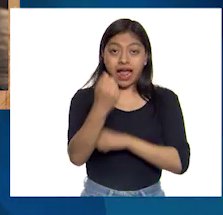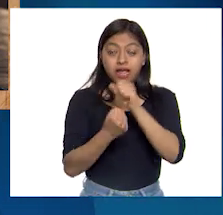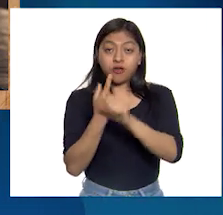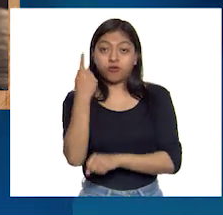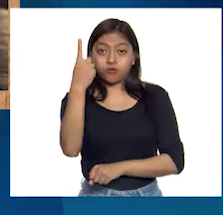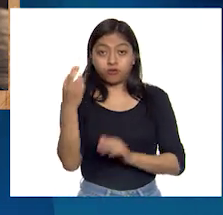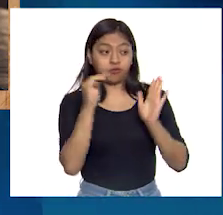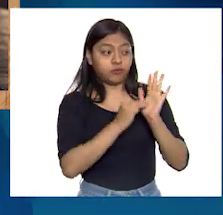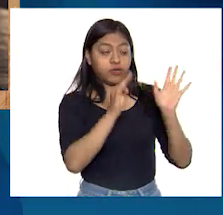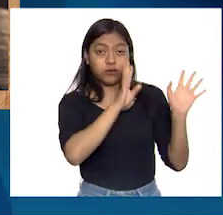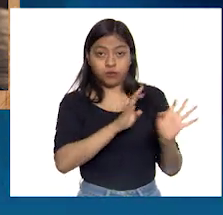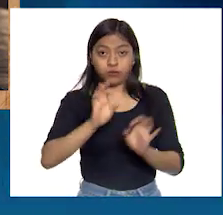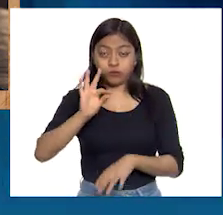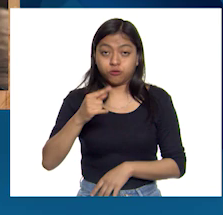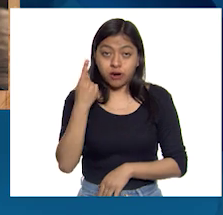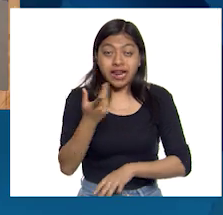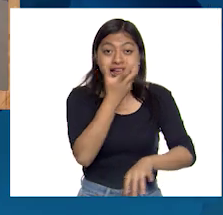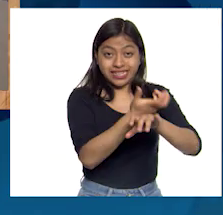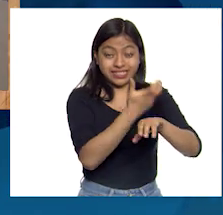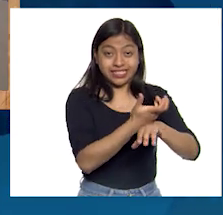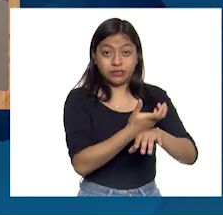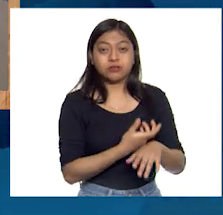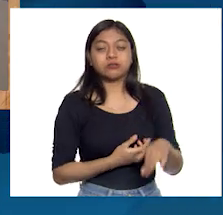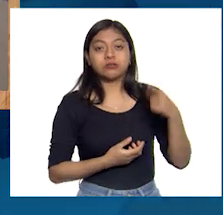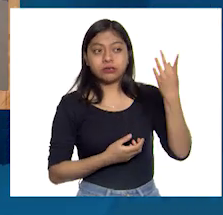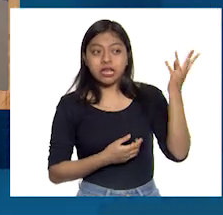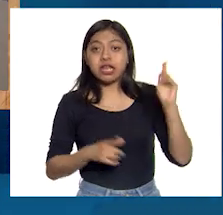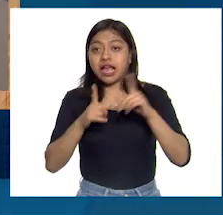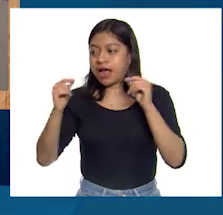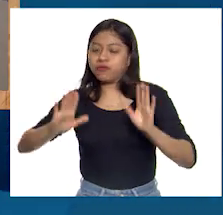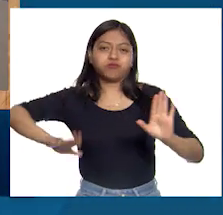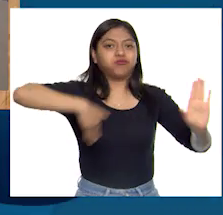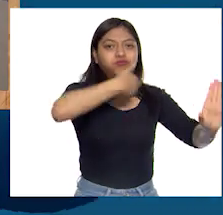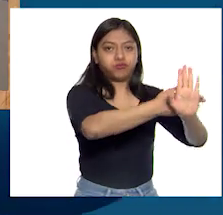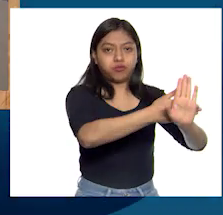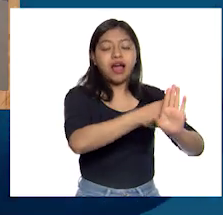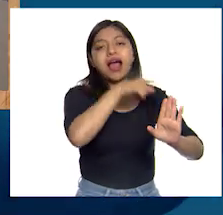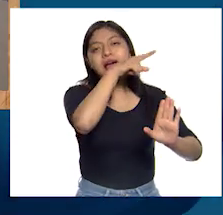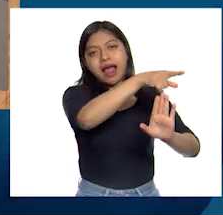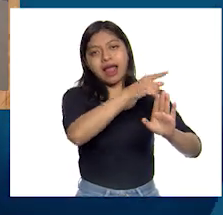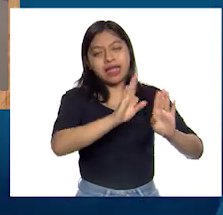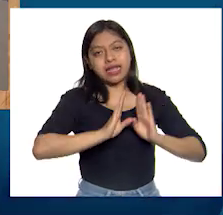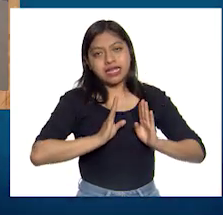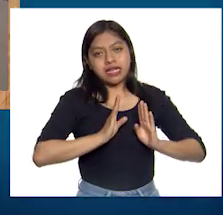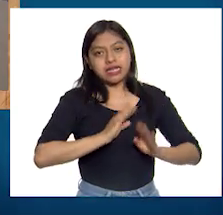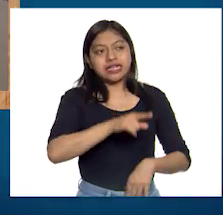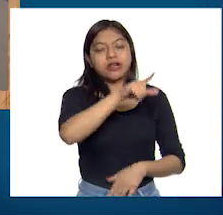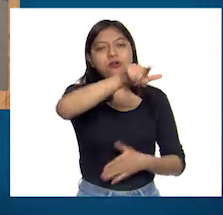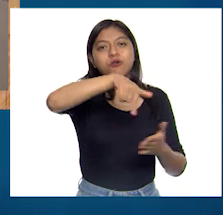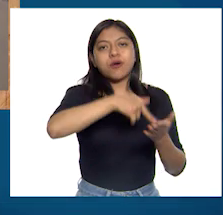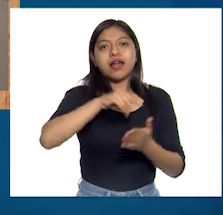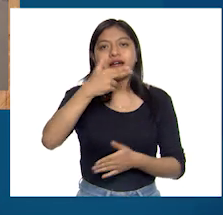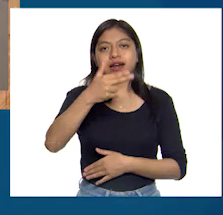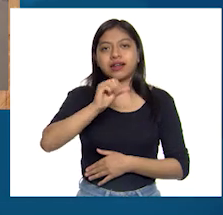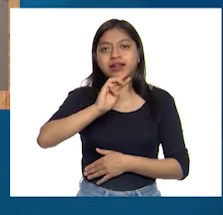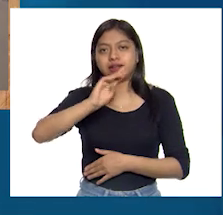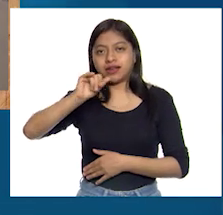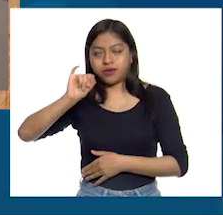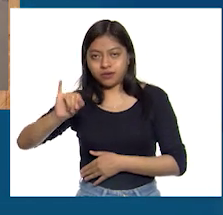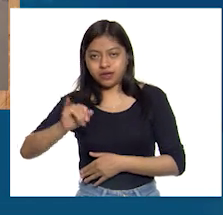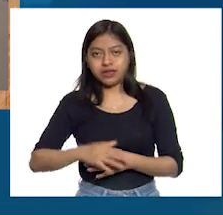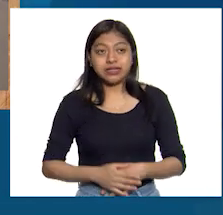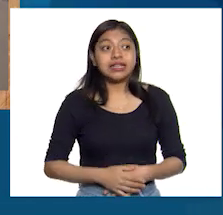1941, Estados Unidos sufrió un ataque de parte de Japón en una de sus bases militares en Hawái. Esto provocó que,